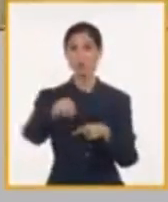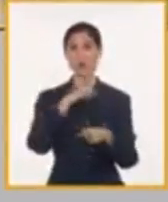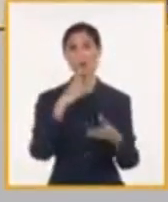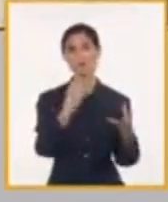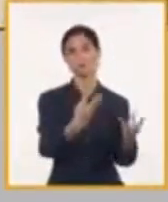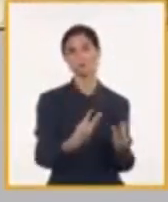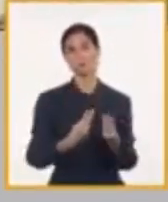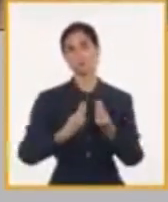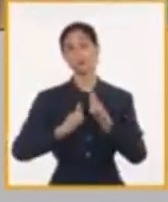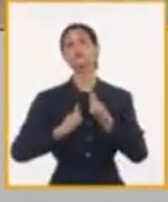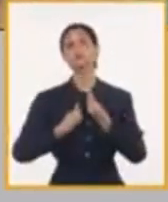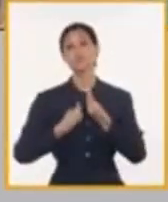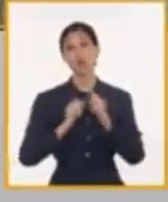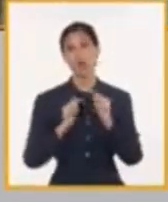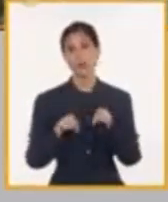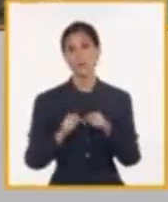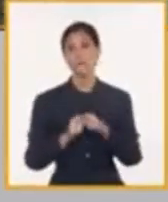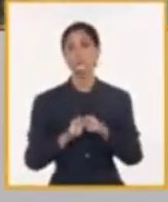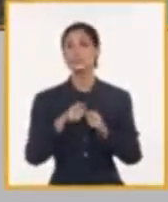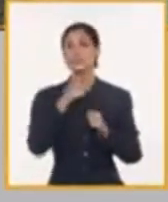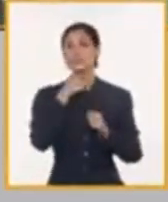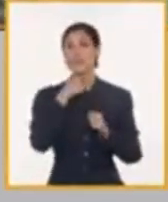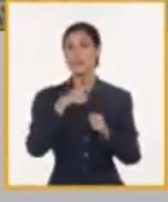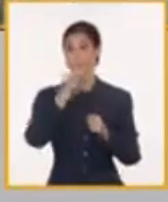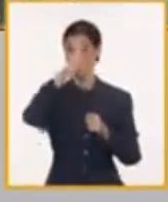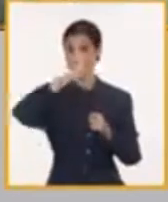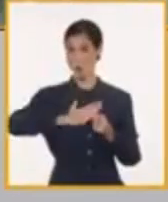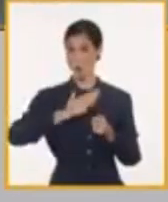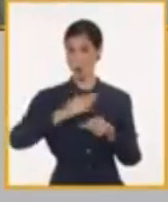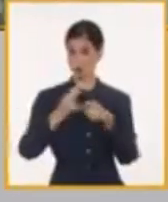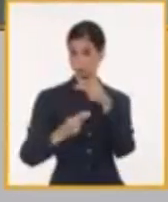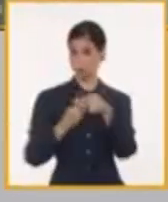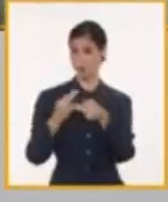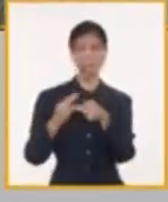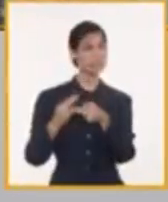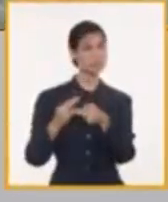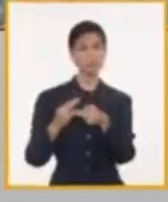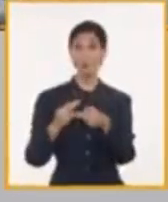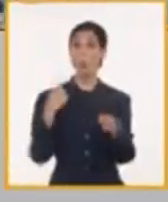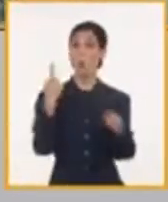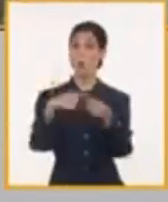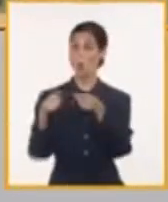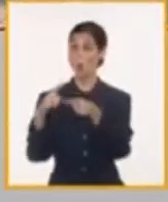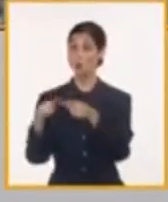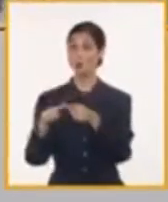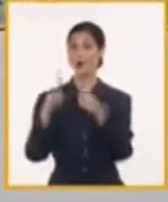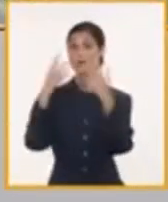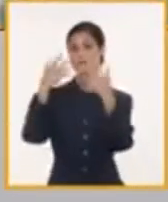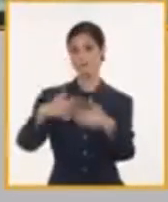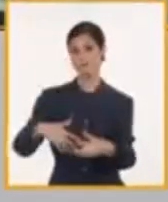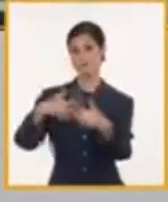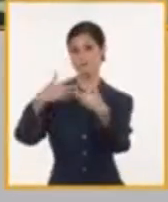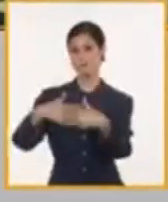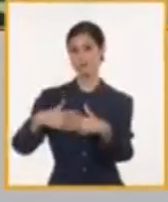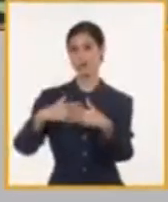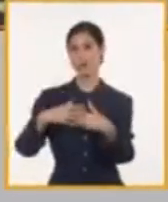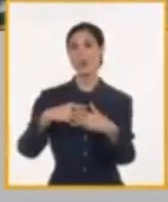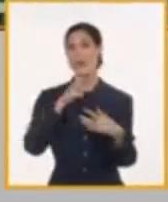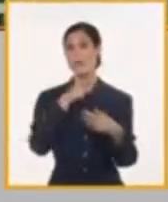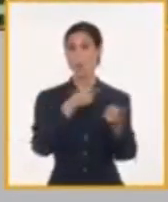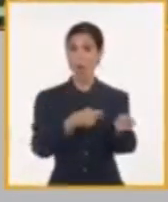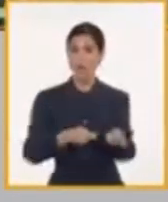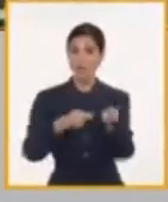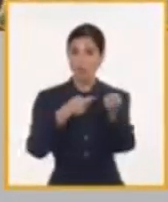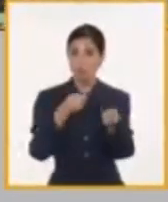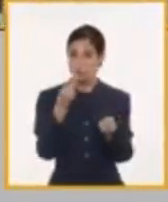hecho, en Cuba se cuentan con fábricas de producción de alimentos, la agricultura tiene y nosotros también tenemos una